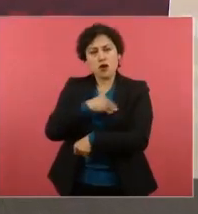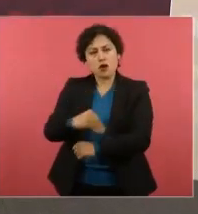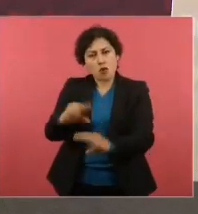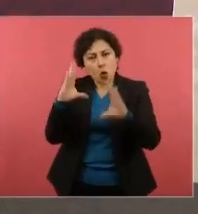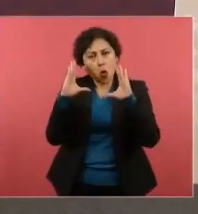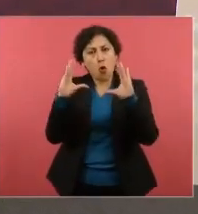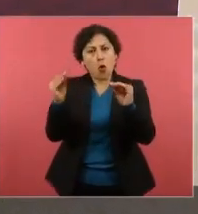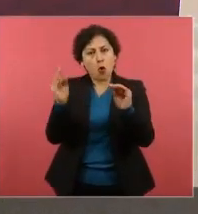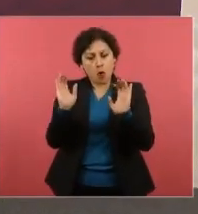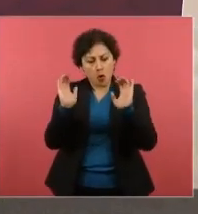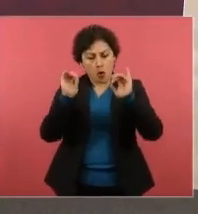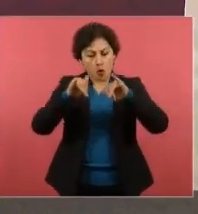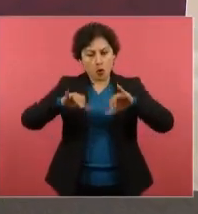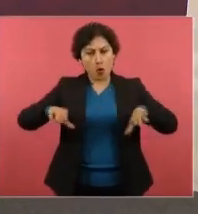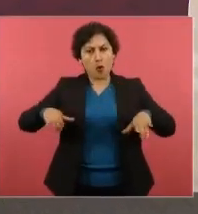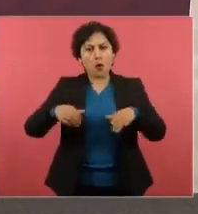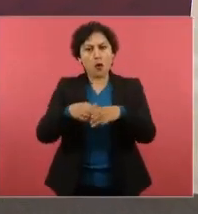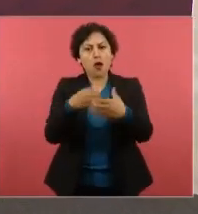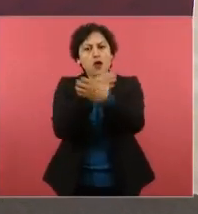Educación pública,